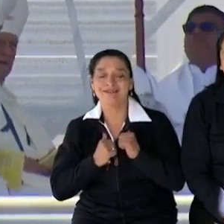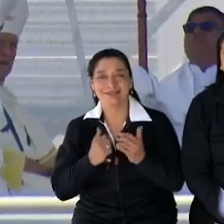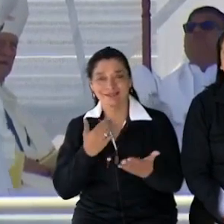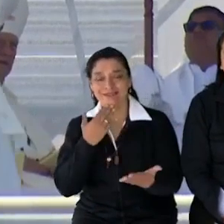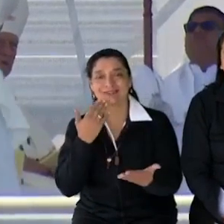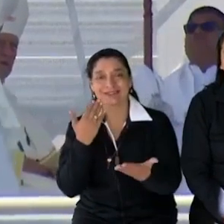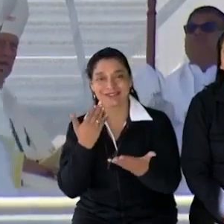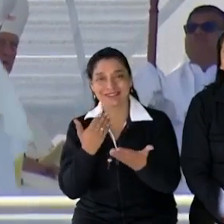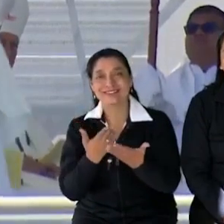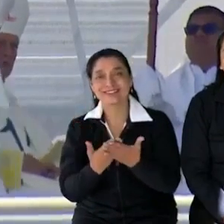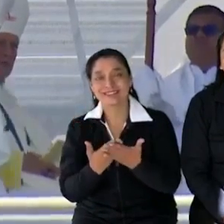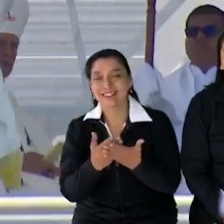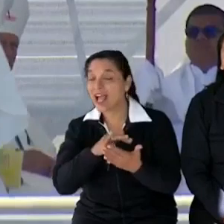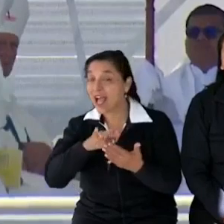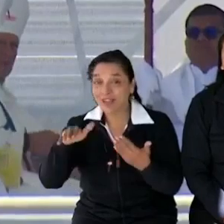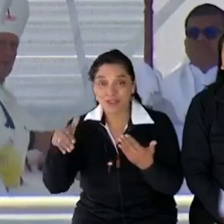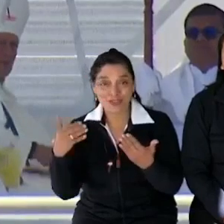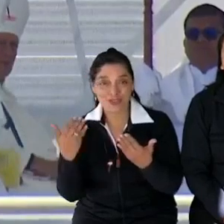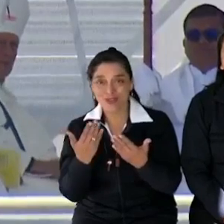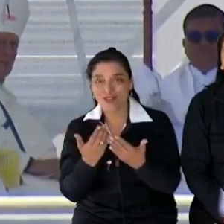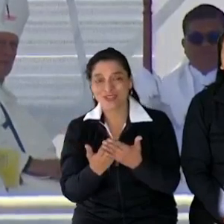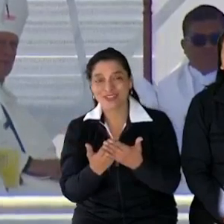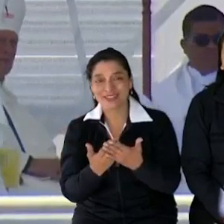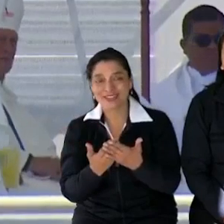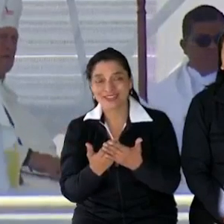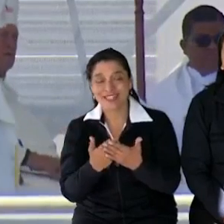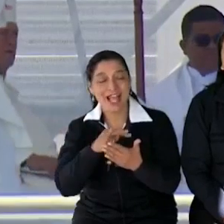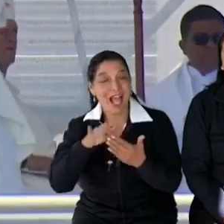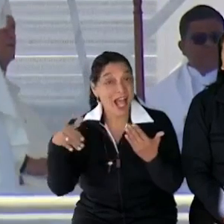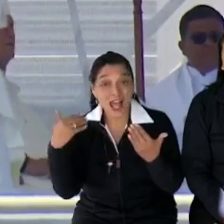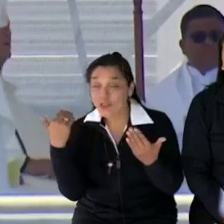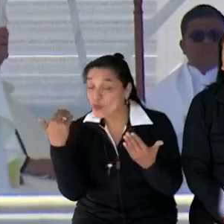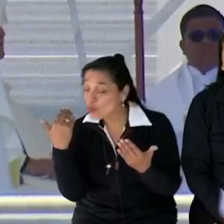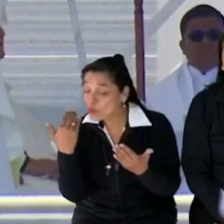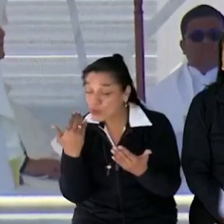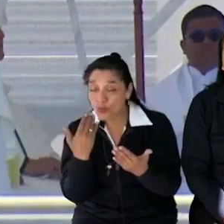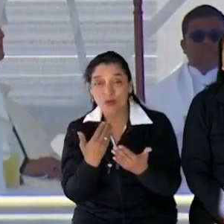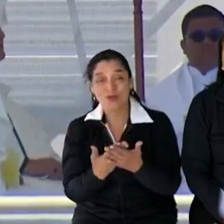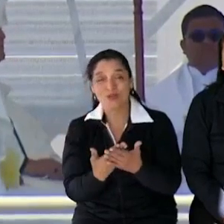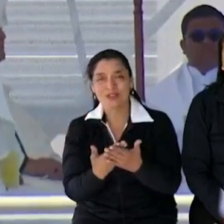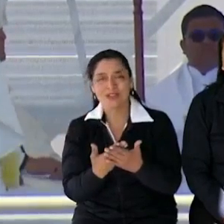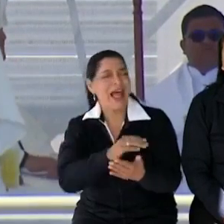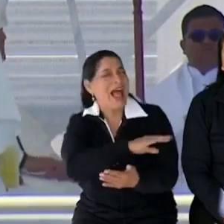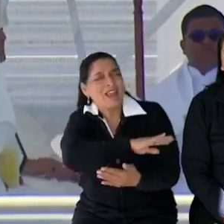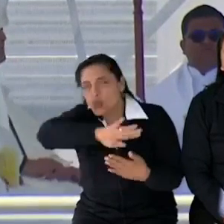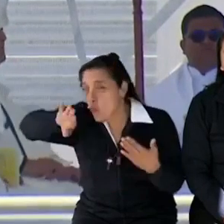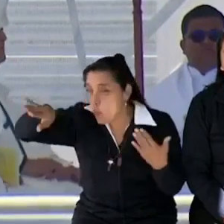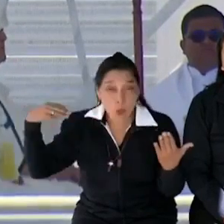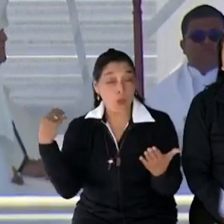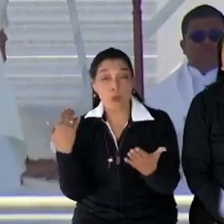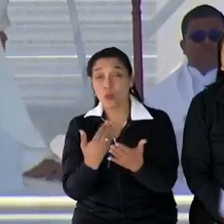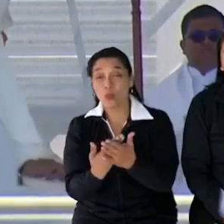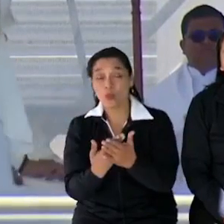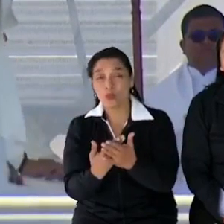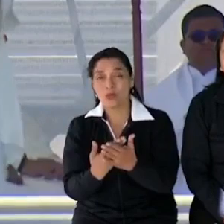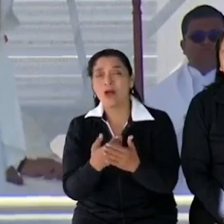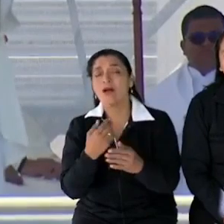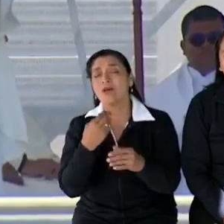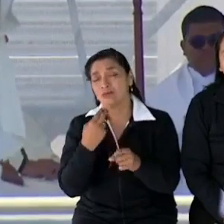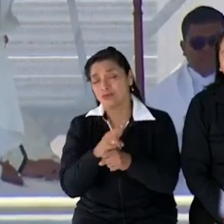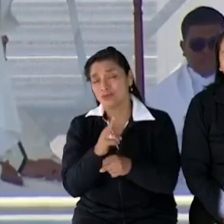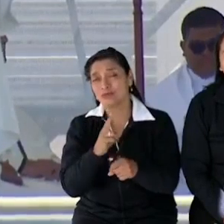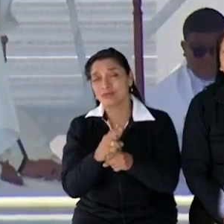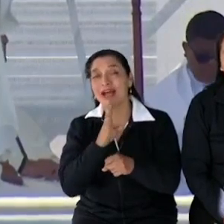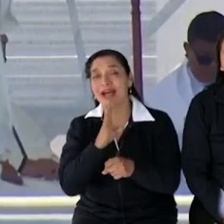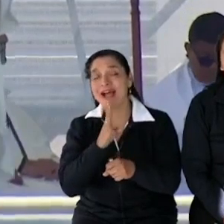Gracias a todos, a todos, a todos, usando la expresión